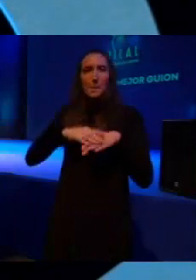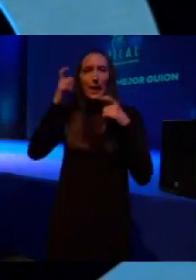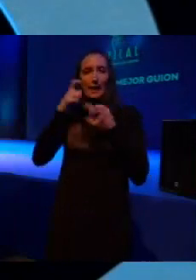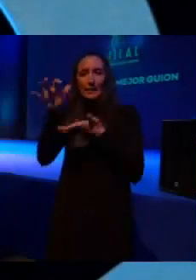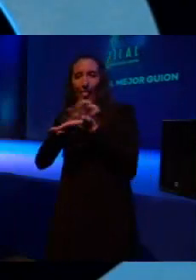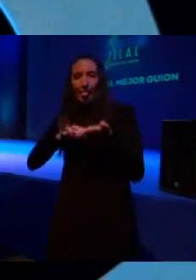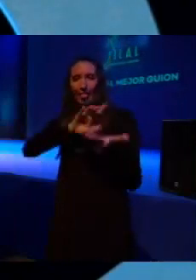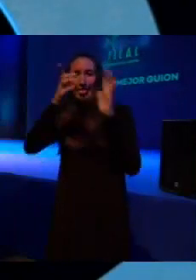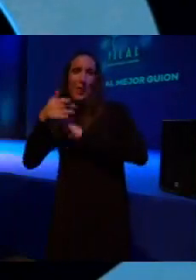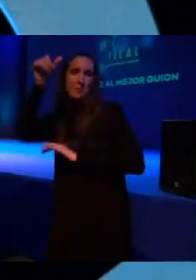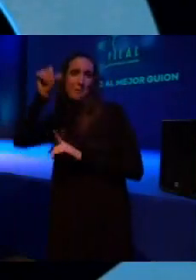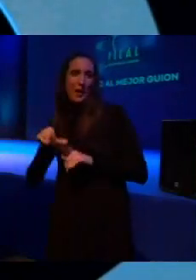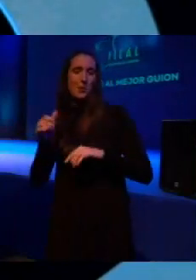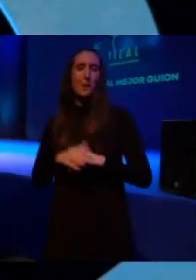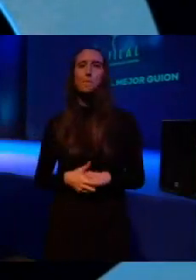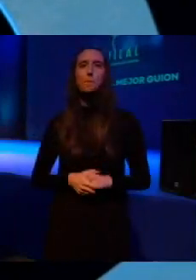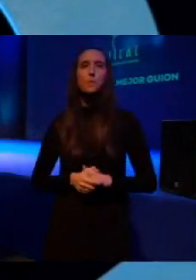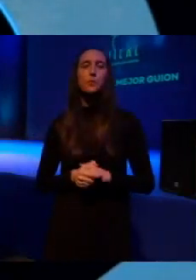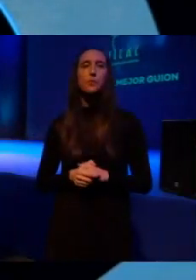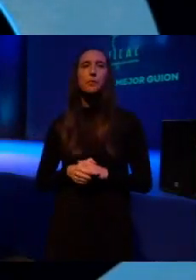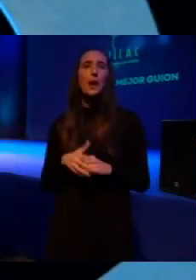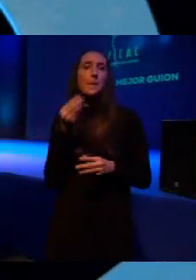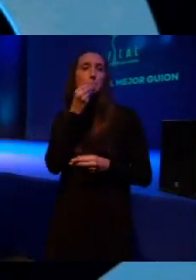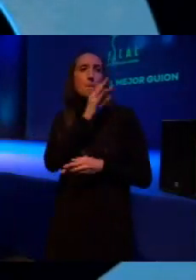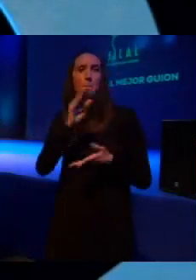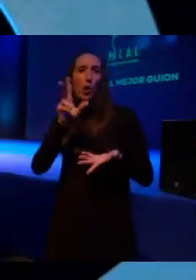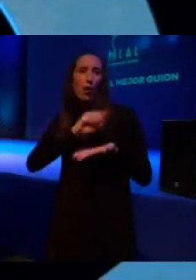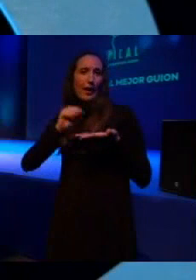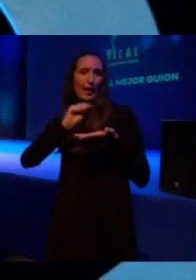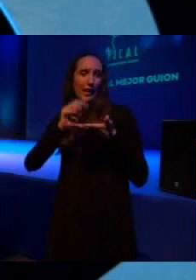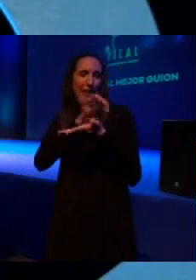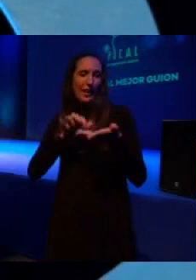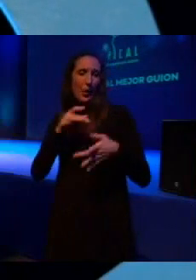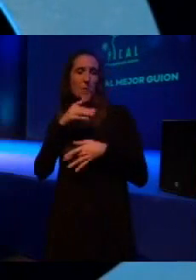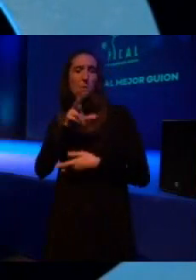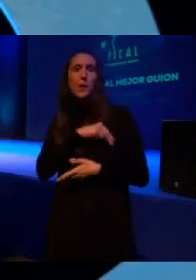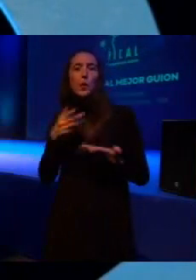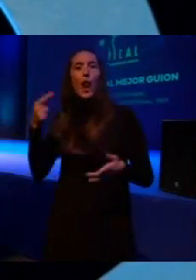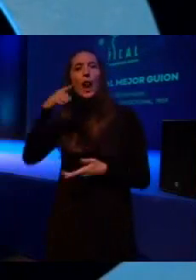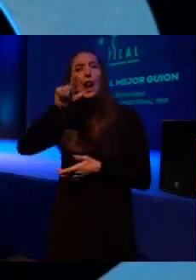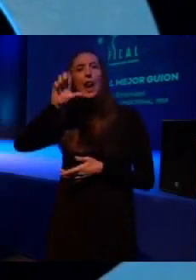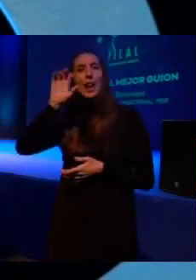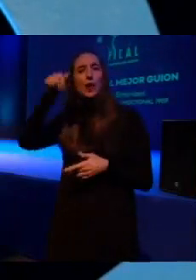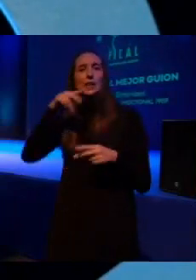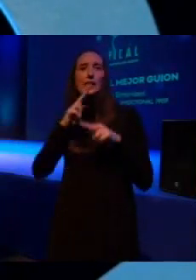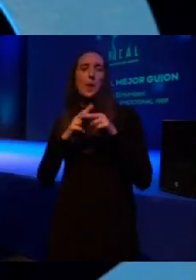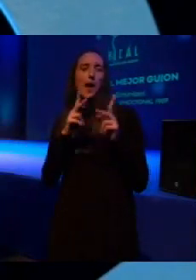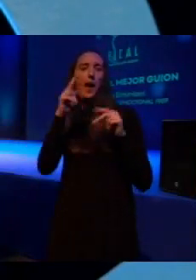buen texto o situación cinematográfico. El premio al mejor guión es para León Siminiani por Arquitectura Emocional